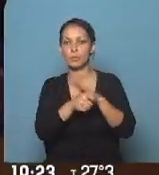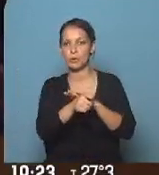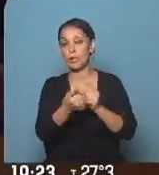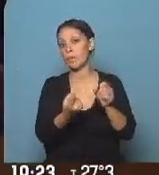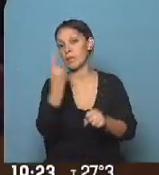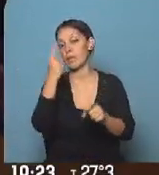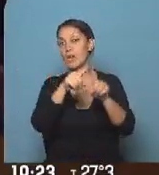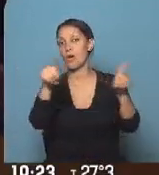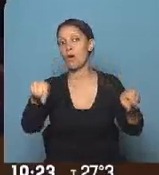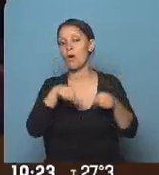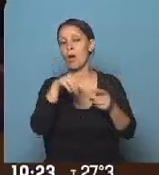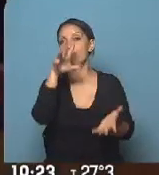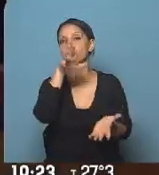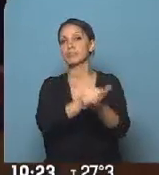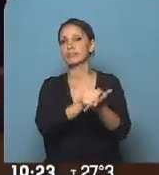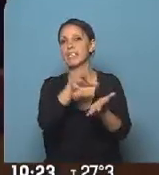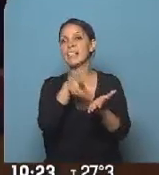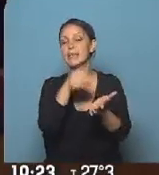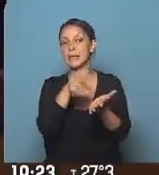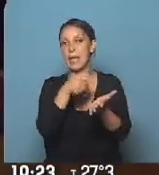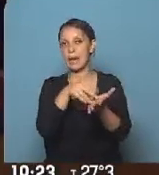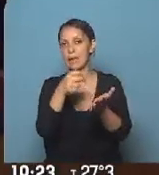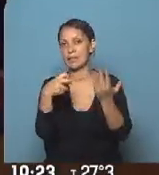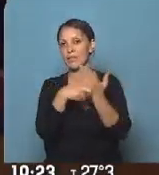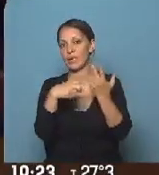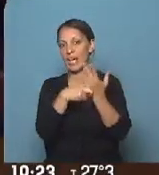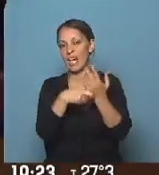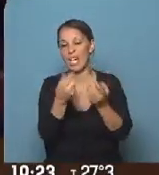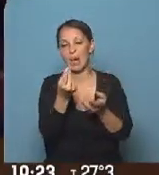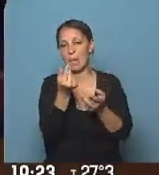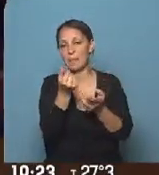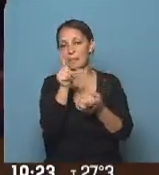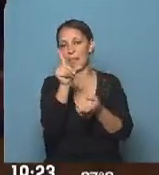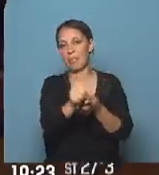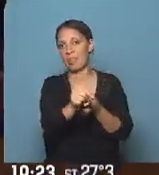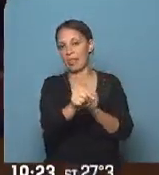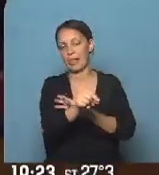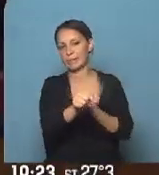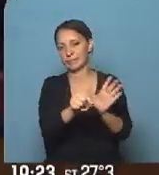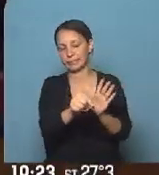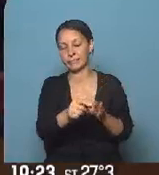el apoderamiento de las tierras fiscales a precio vil, que fue una cosa simbólica,